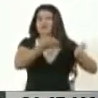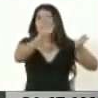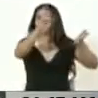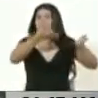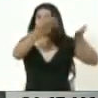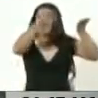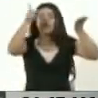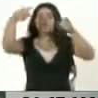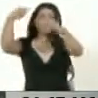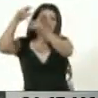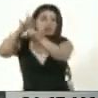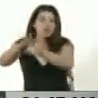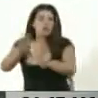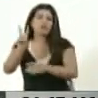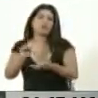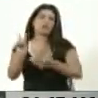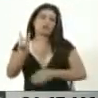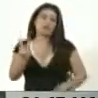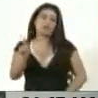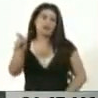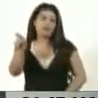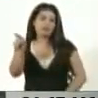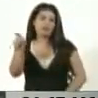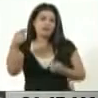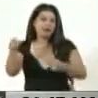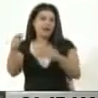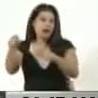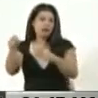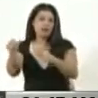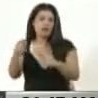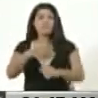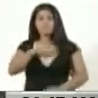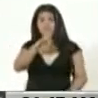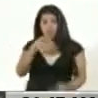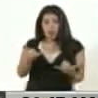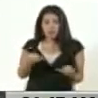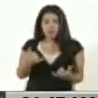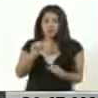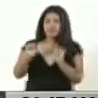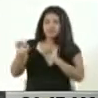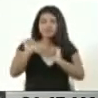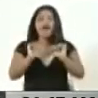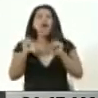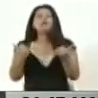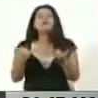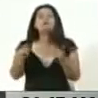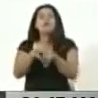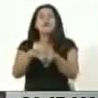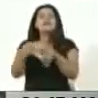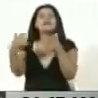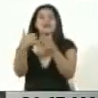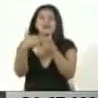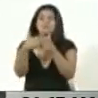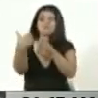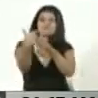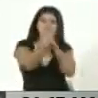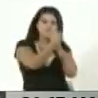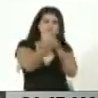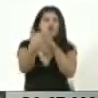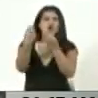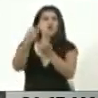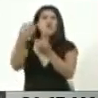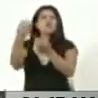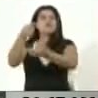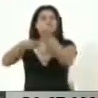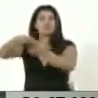momento está sometida a una operación de guerra a través del bloqueo de financiero, a través